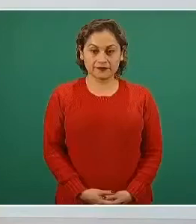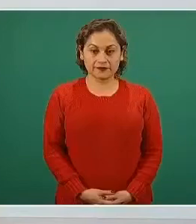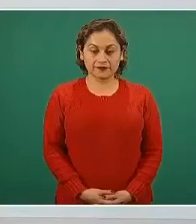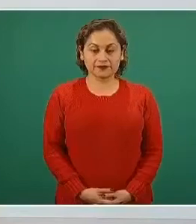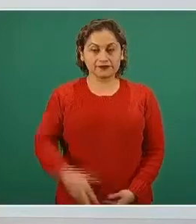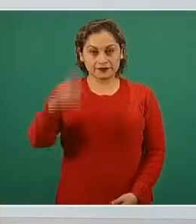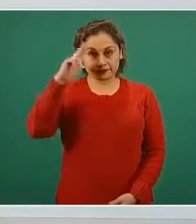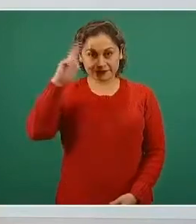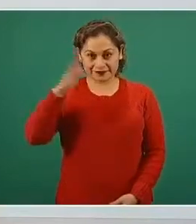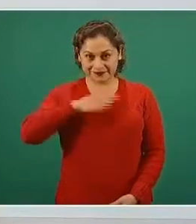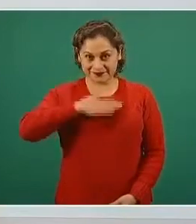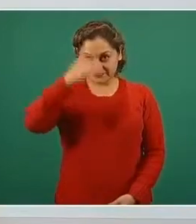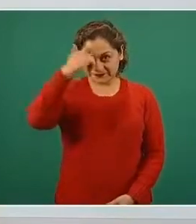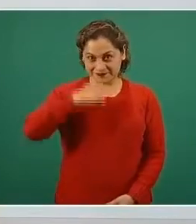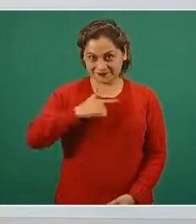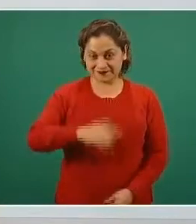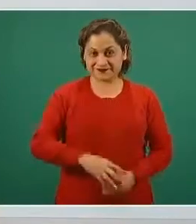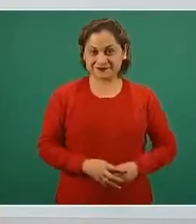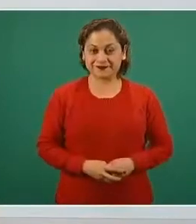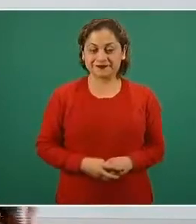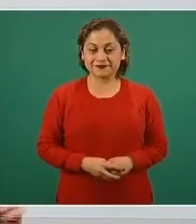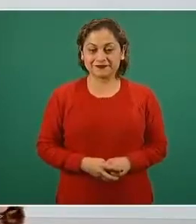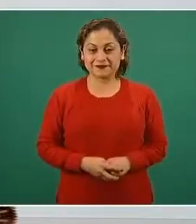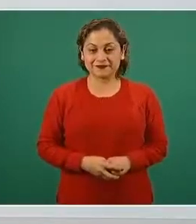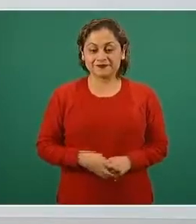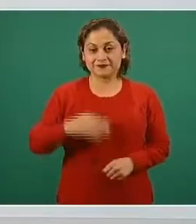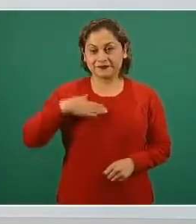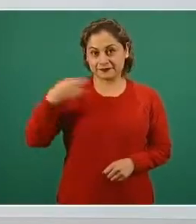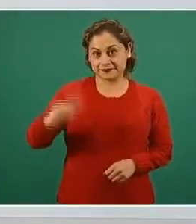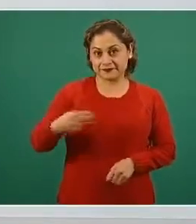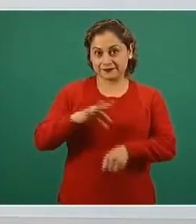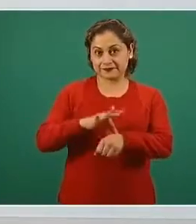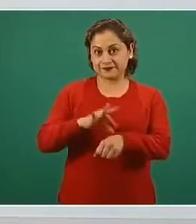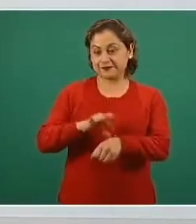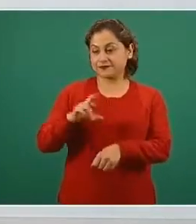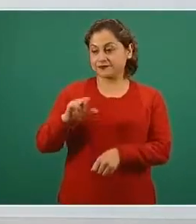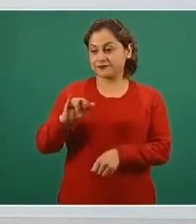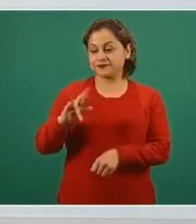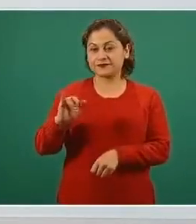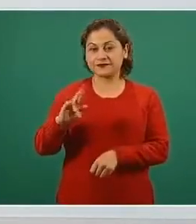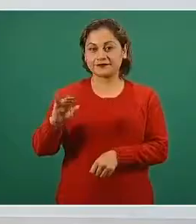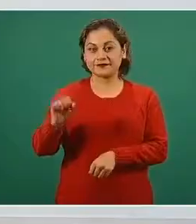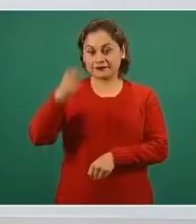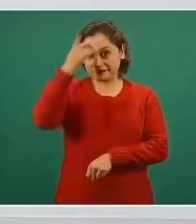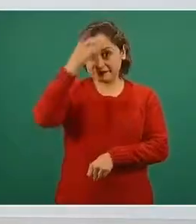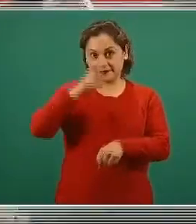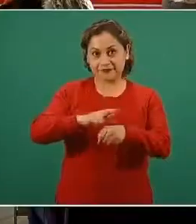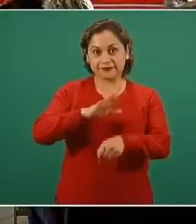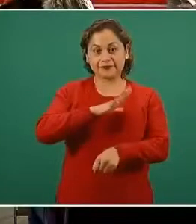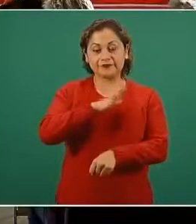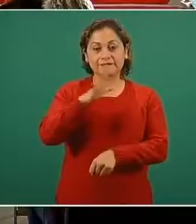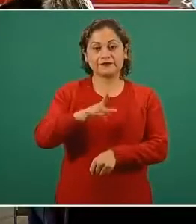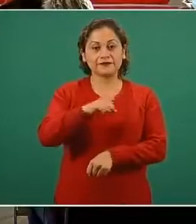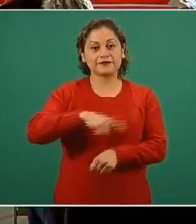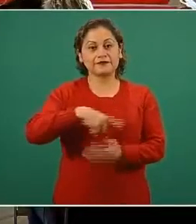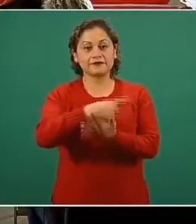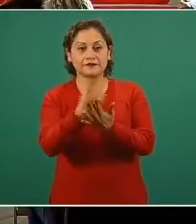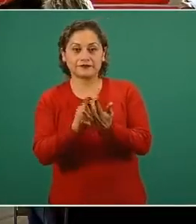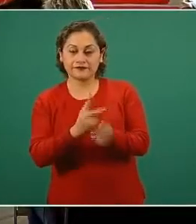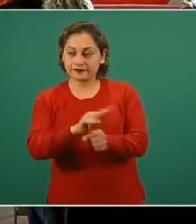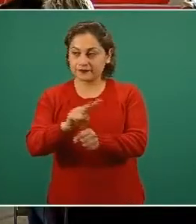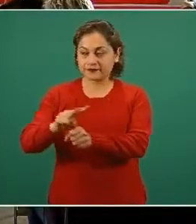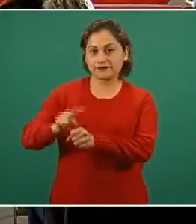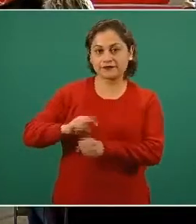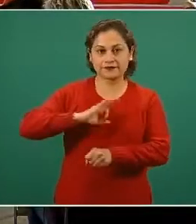Hola, buenas noches. Soy el doctor Ruy López Ridaura, director general del Centro Nacional de Programas Preventivos y Control de